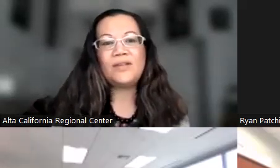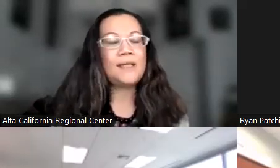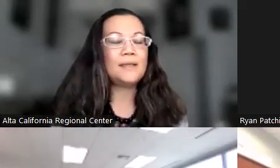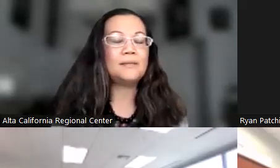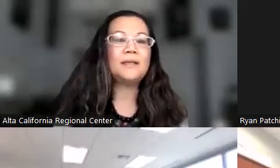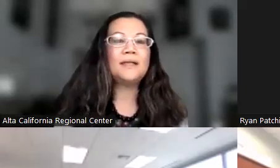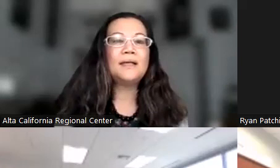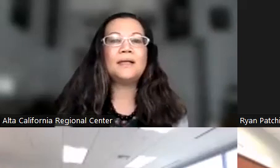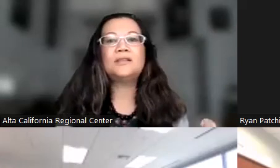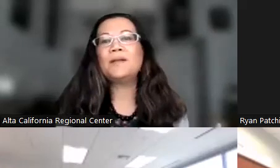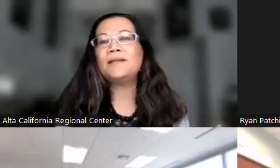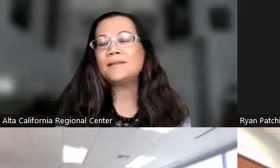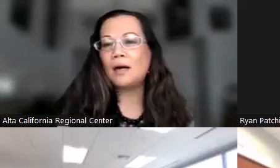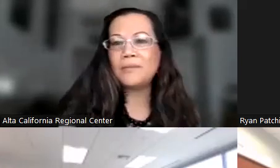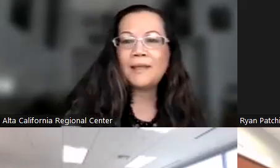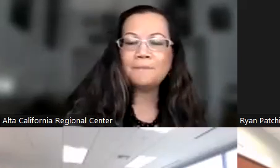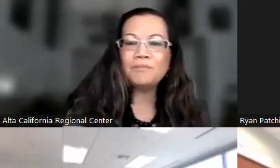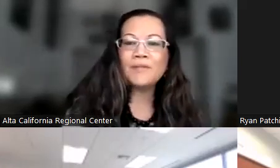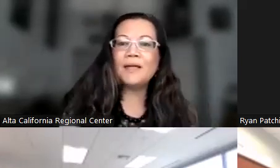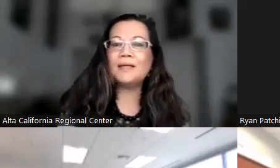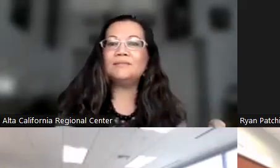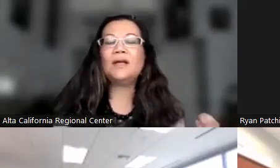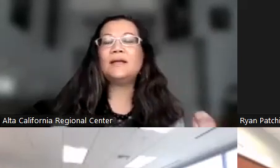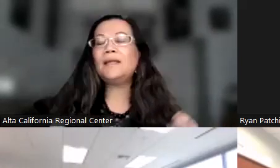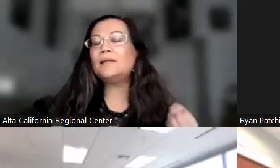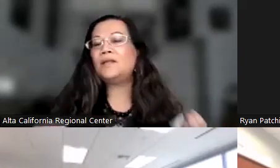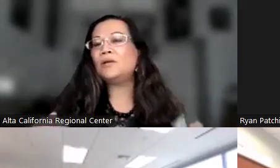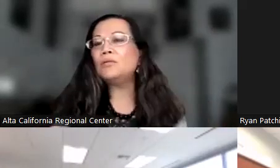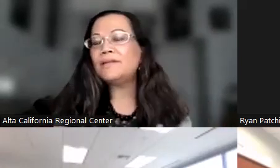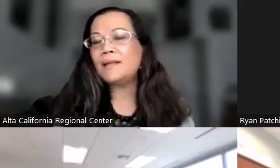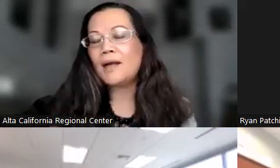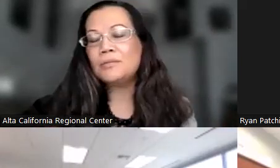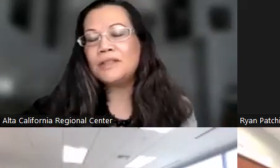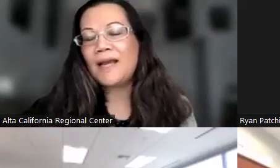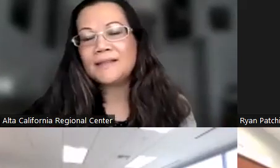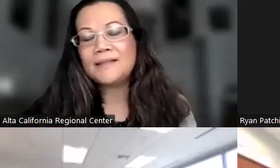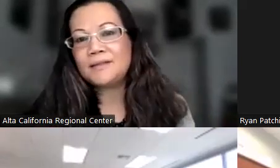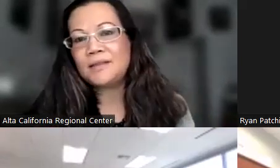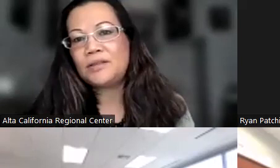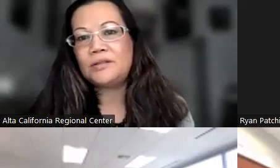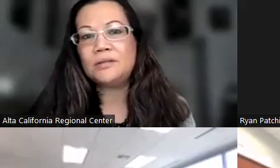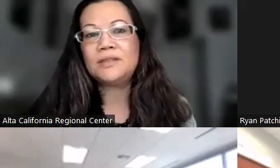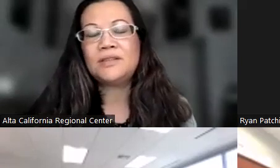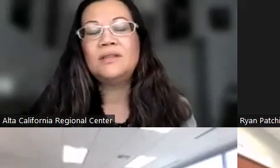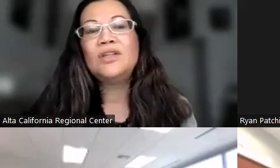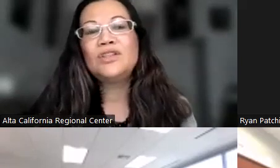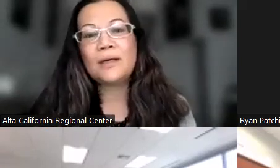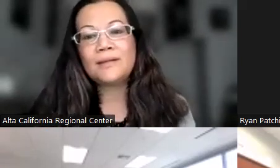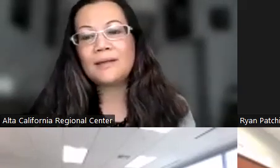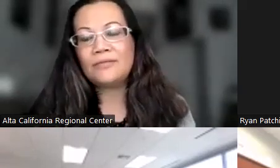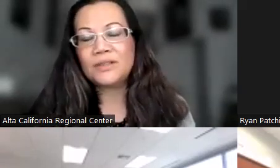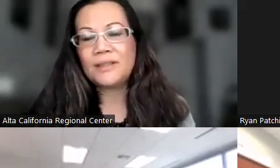sea americano, africano para estos videos, que por favor me contacten, porque yo creo que lo único que